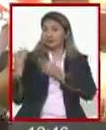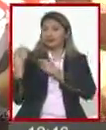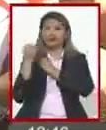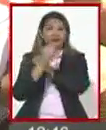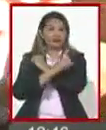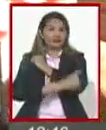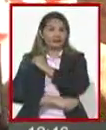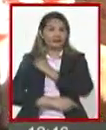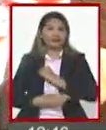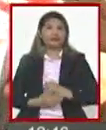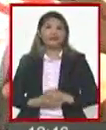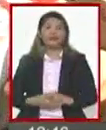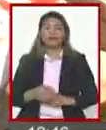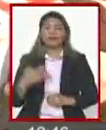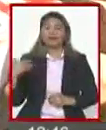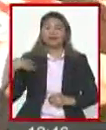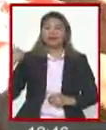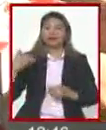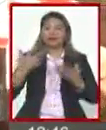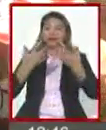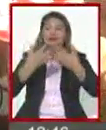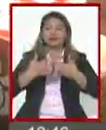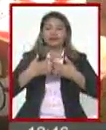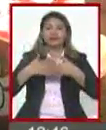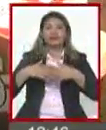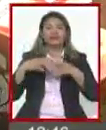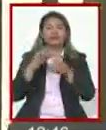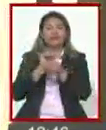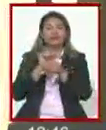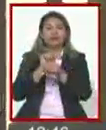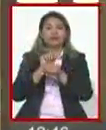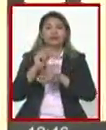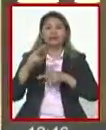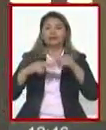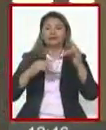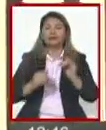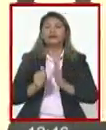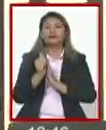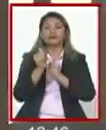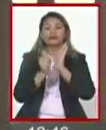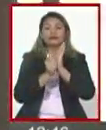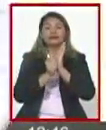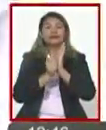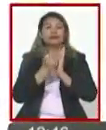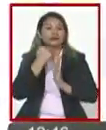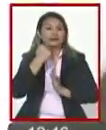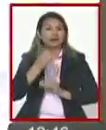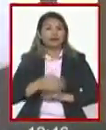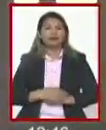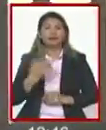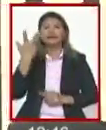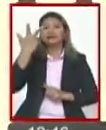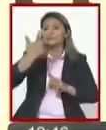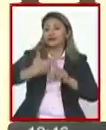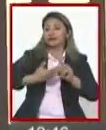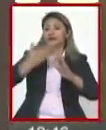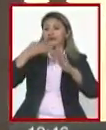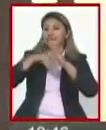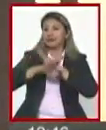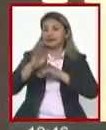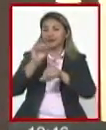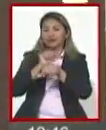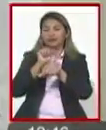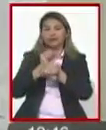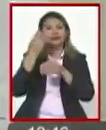penal en los personeros de la empresa que estaba realizando esta construcción. El abogado de la empresa constructora manifestó que hace 3 meses ingresó la víctima